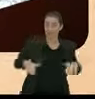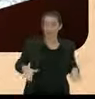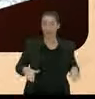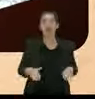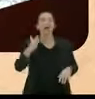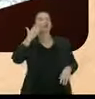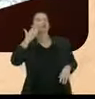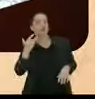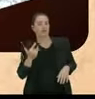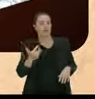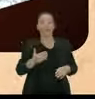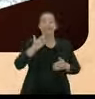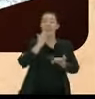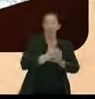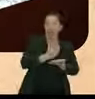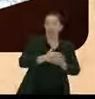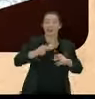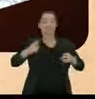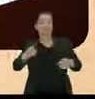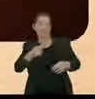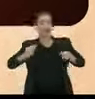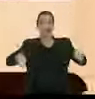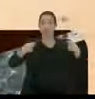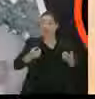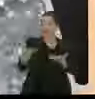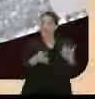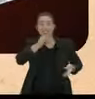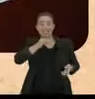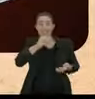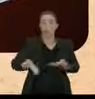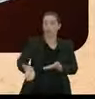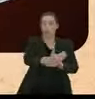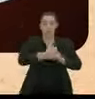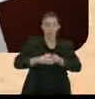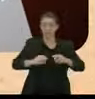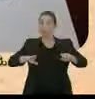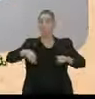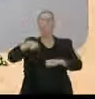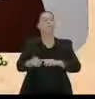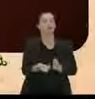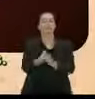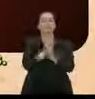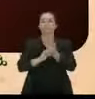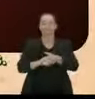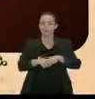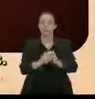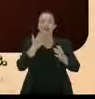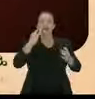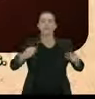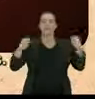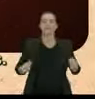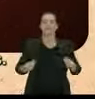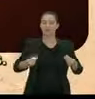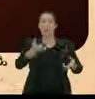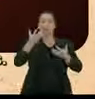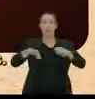los utensilios que vamos a usar tienen que estar impolutos. Los limpiaremos después de cada uso y, sobre todo, después de manipular